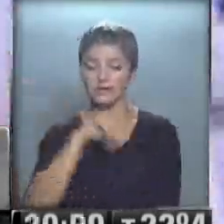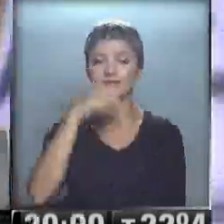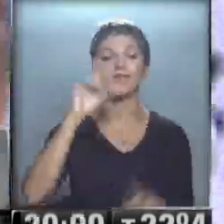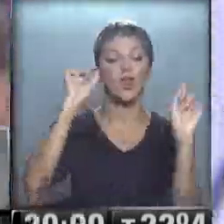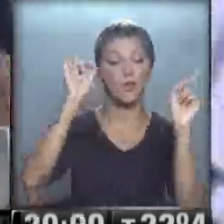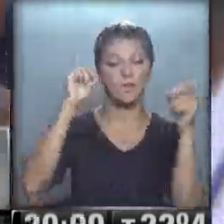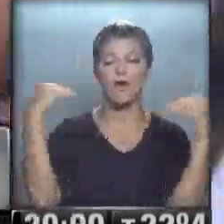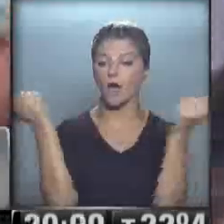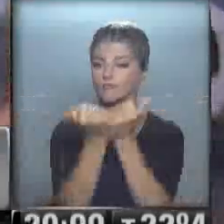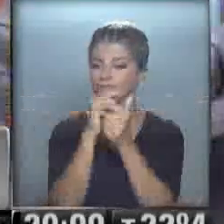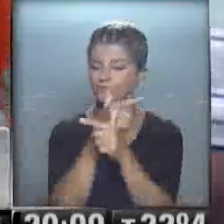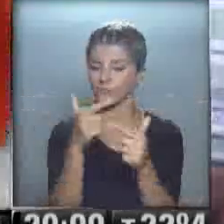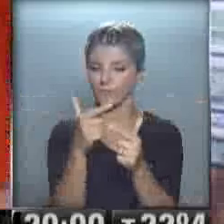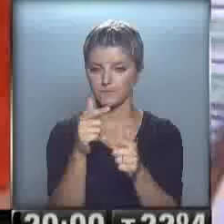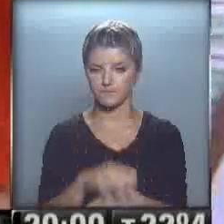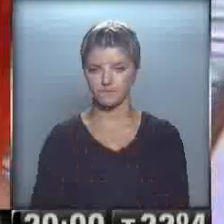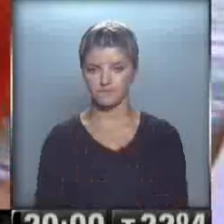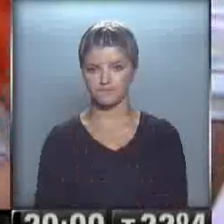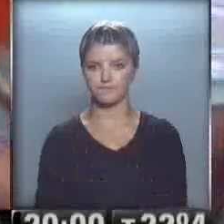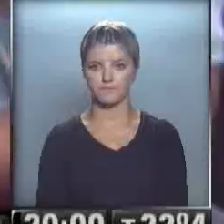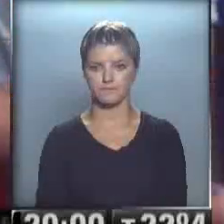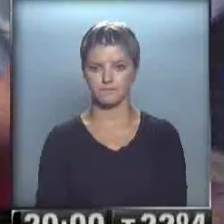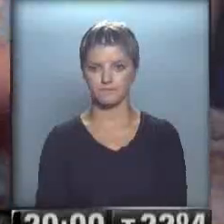dirigentes sindicales.